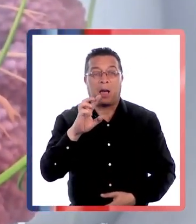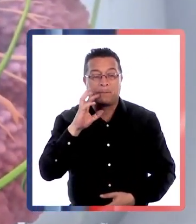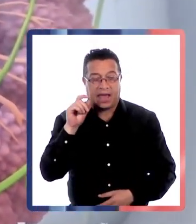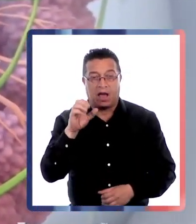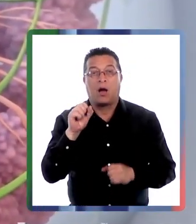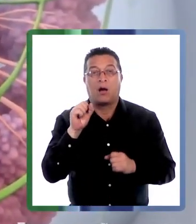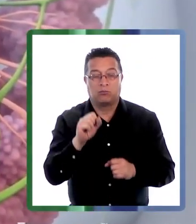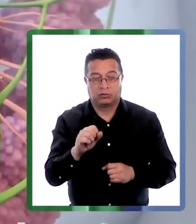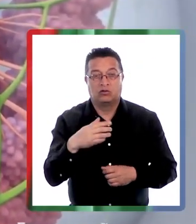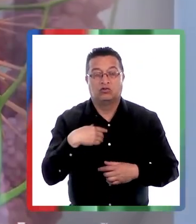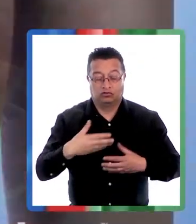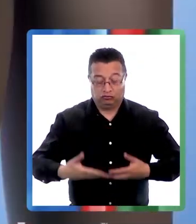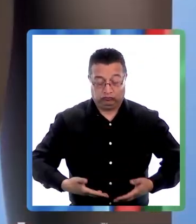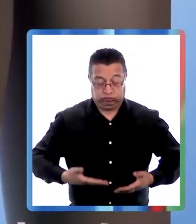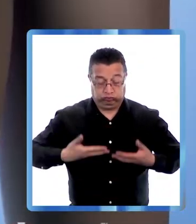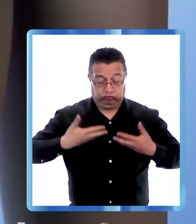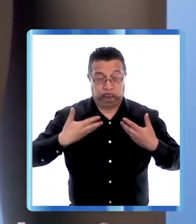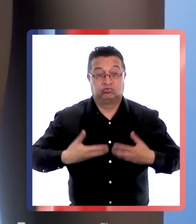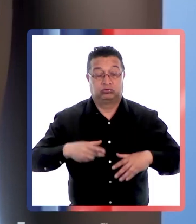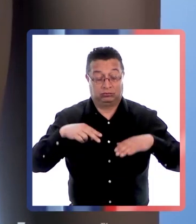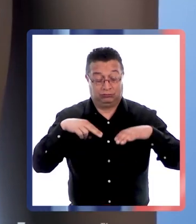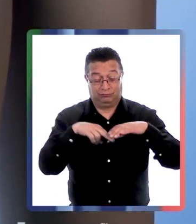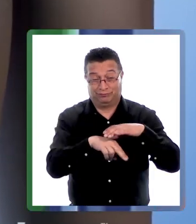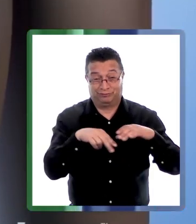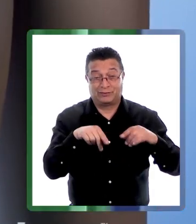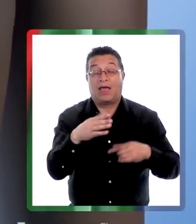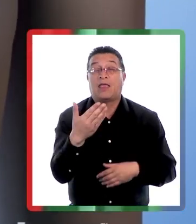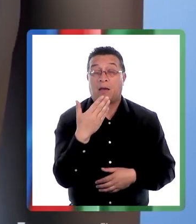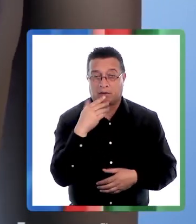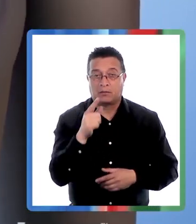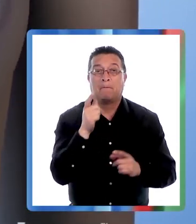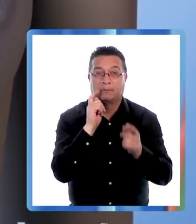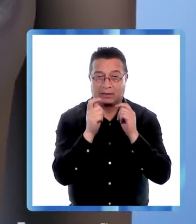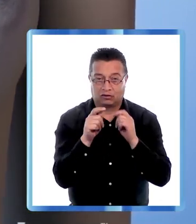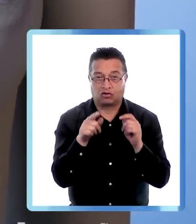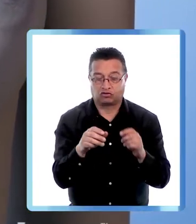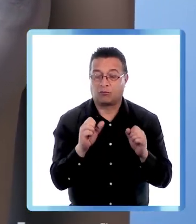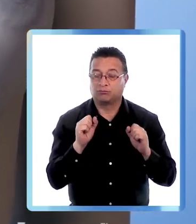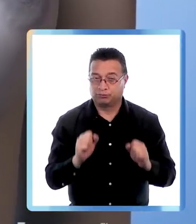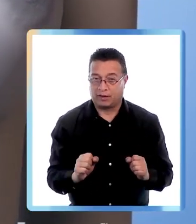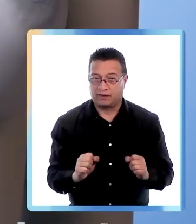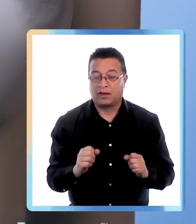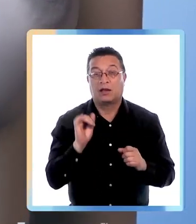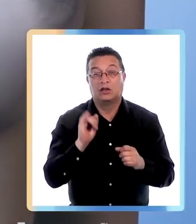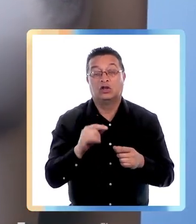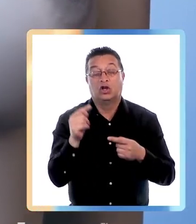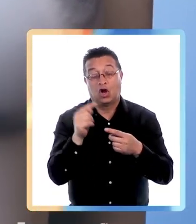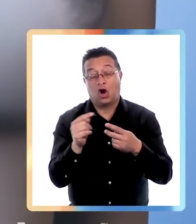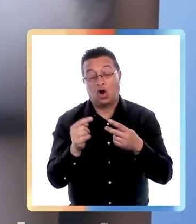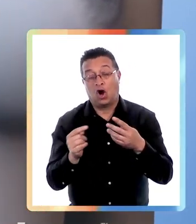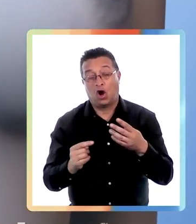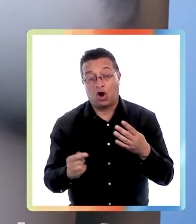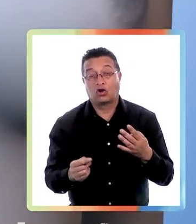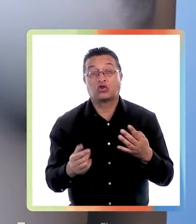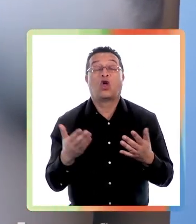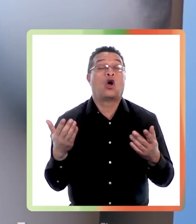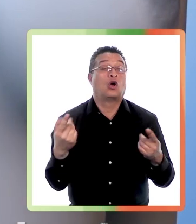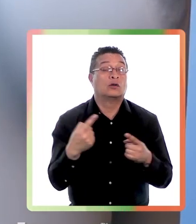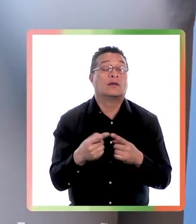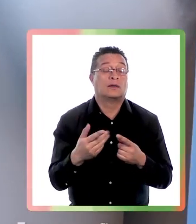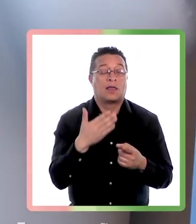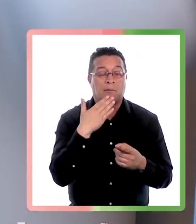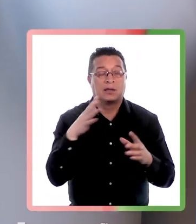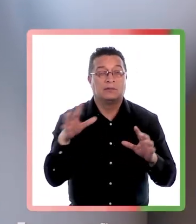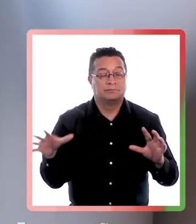en la zona del tronco del cuerpo, también es un factor de riesgo. Y el resto de los factores de riesgo tienen que